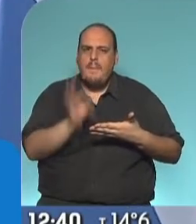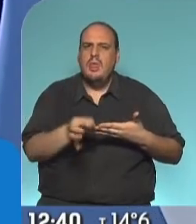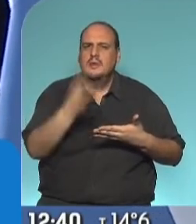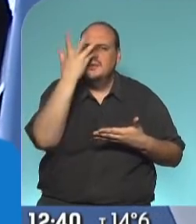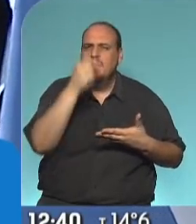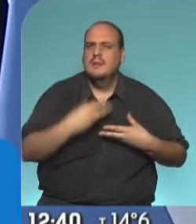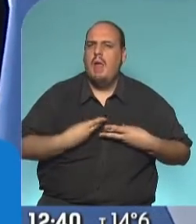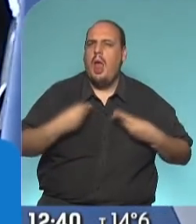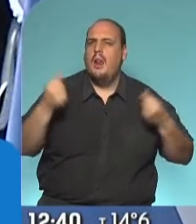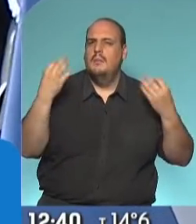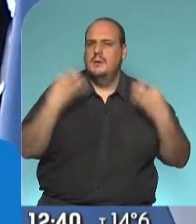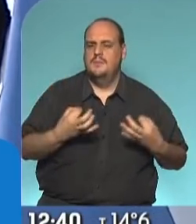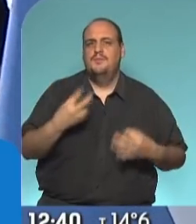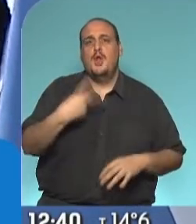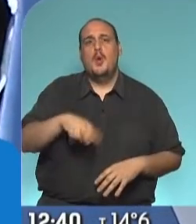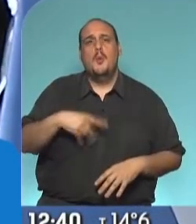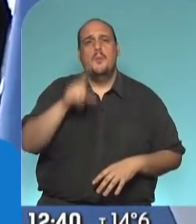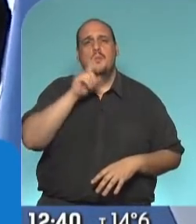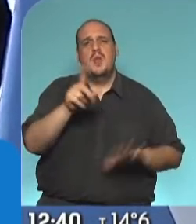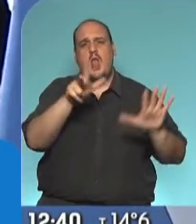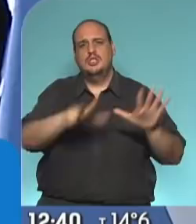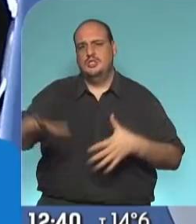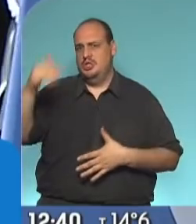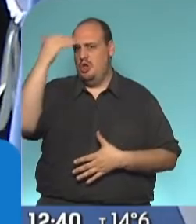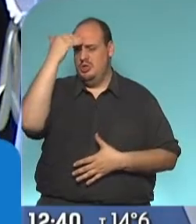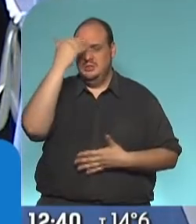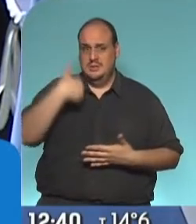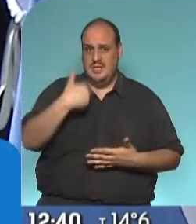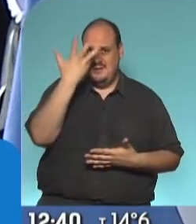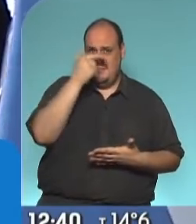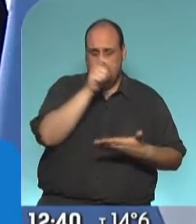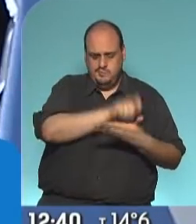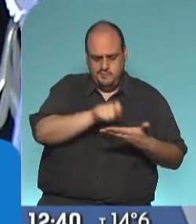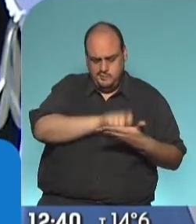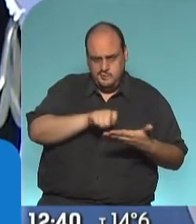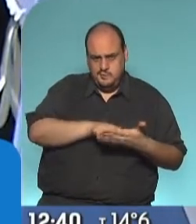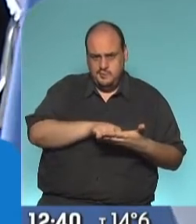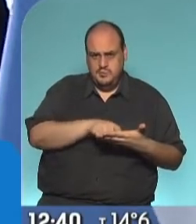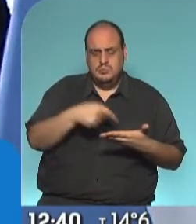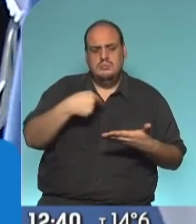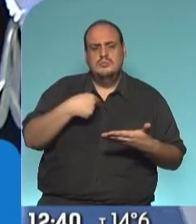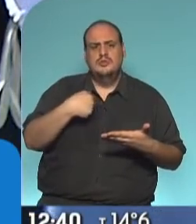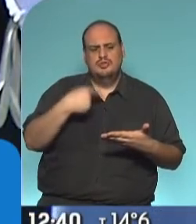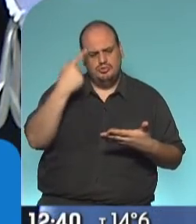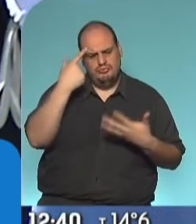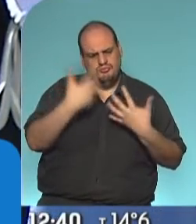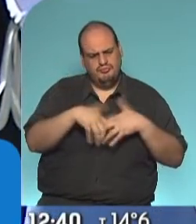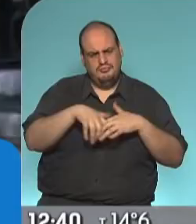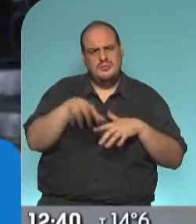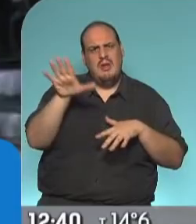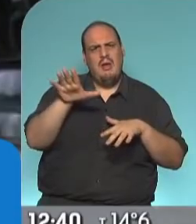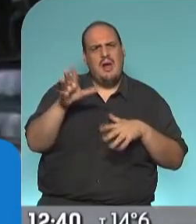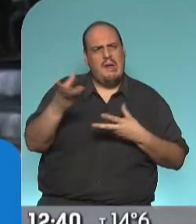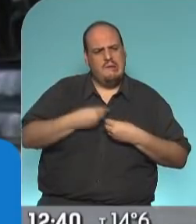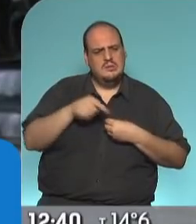En noviembre de 1815 le escribió a alguien: después que llamé a la reflexión en mi ayuda,